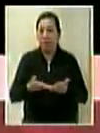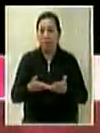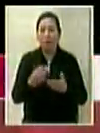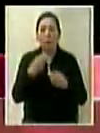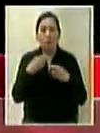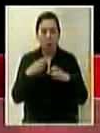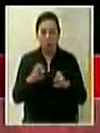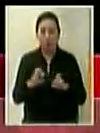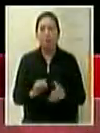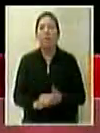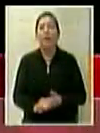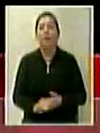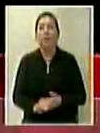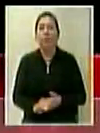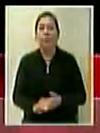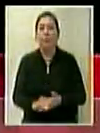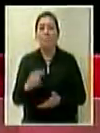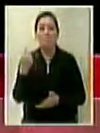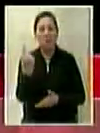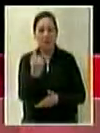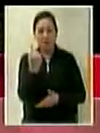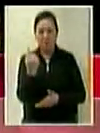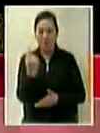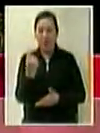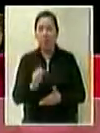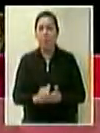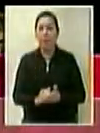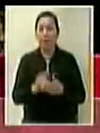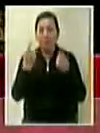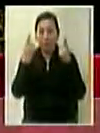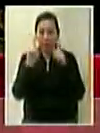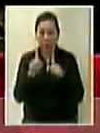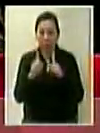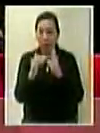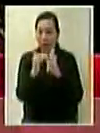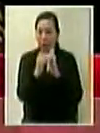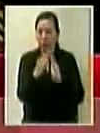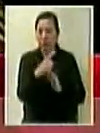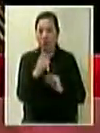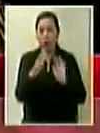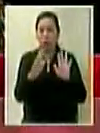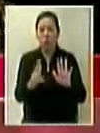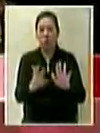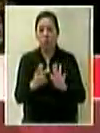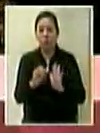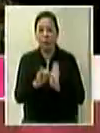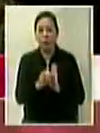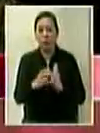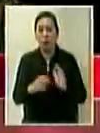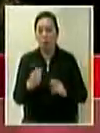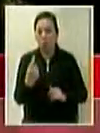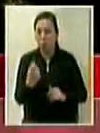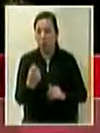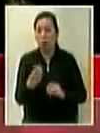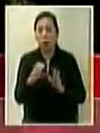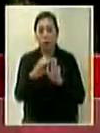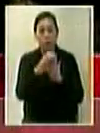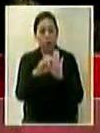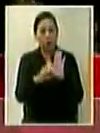siguiente pronunciamiento. Primero, de acuerdo al artículo 118, inciso 11 de la